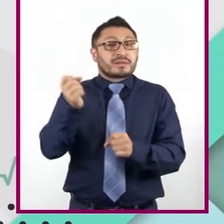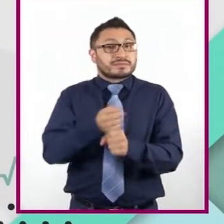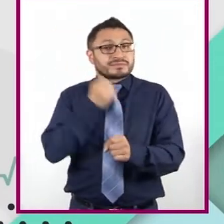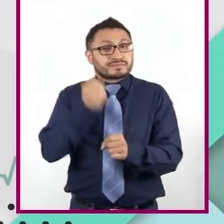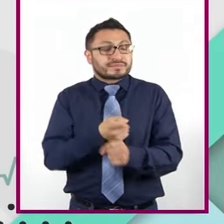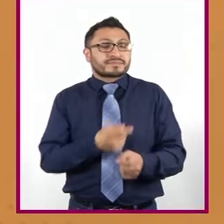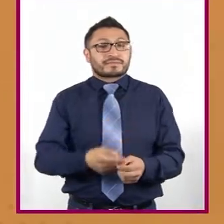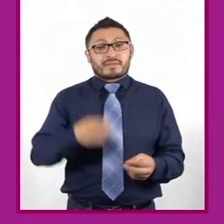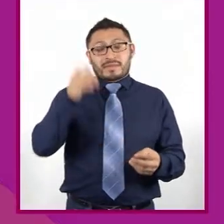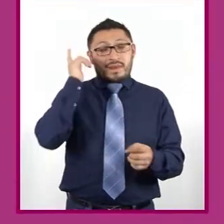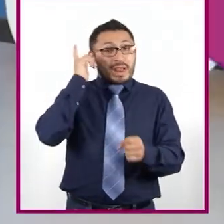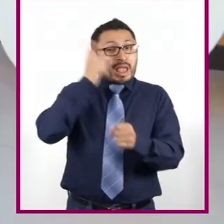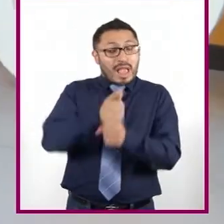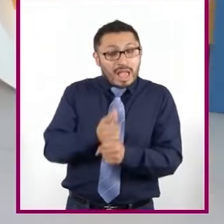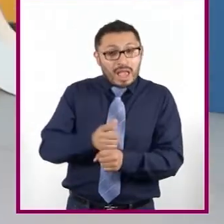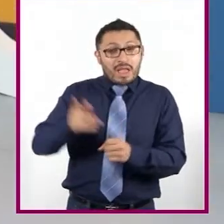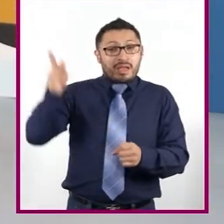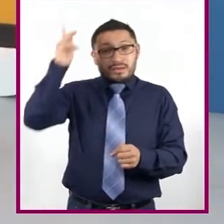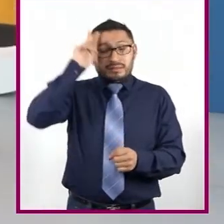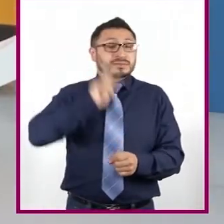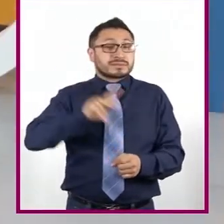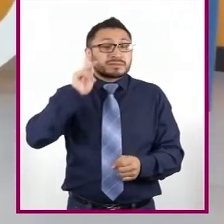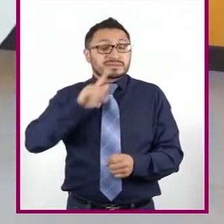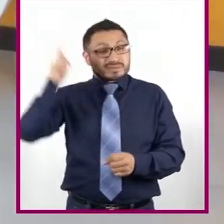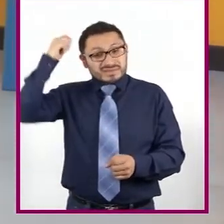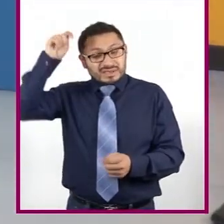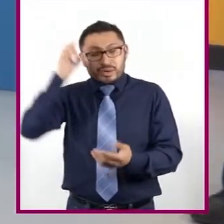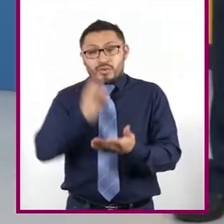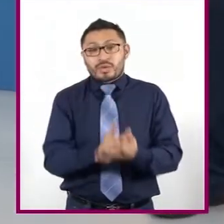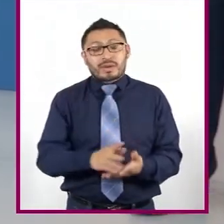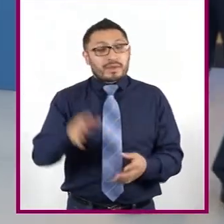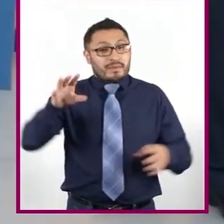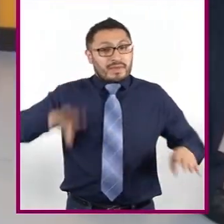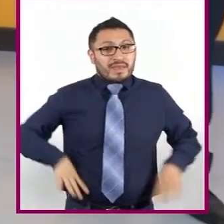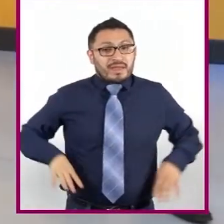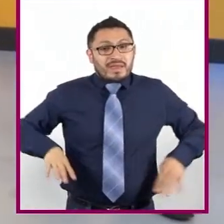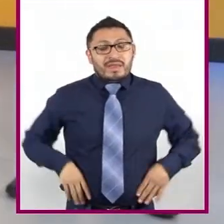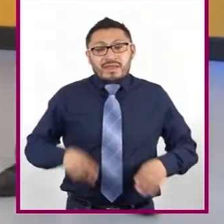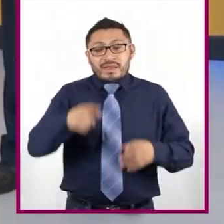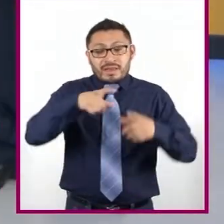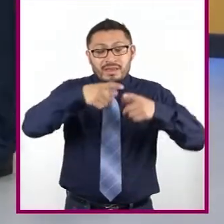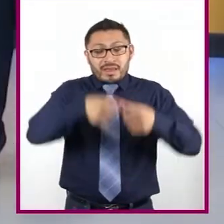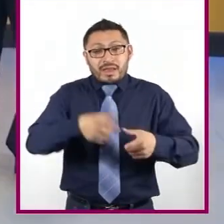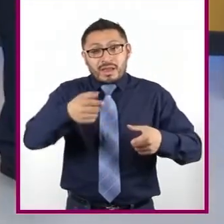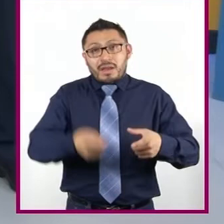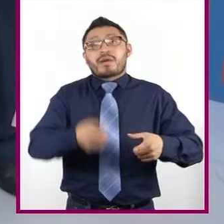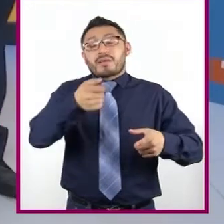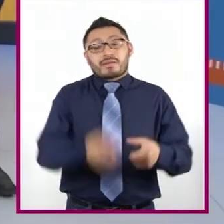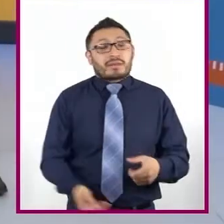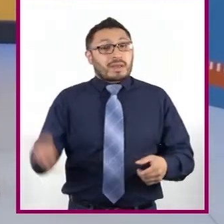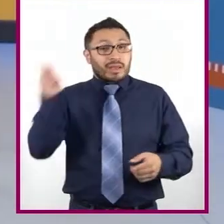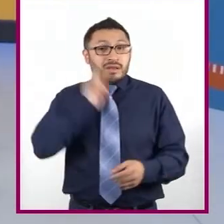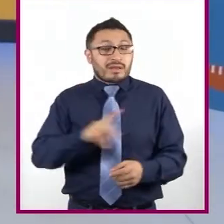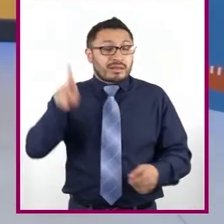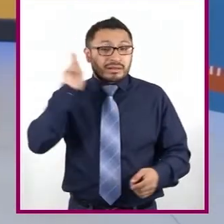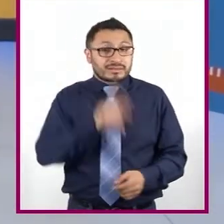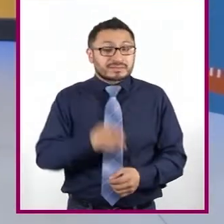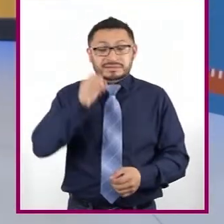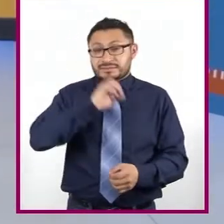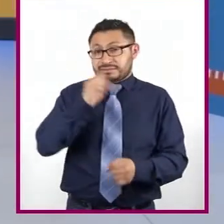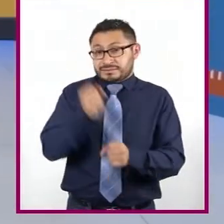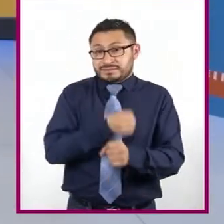obtener la probabilidad teórica, consideraron únicamente las características de la moneda, y para obtener la probabilidad